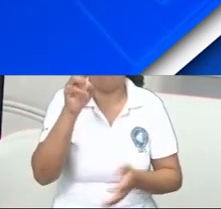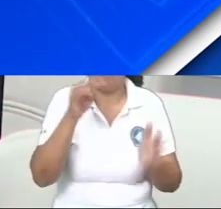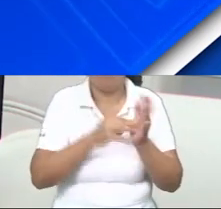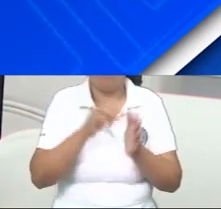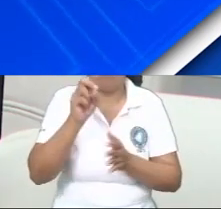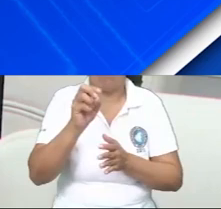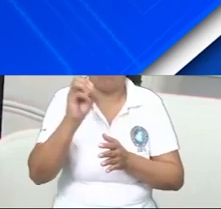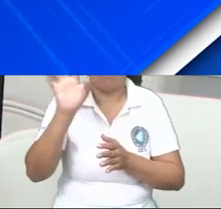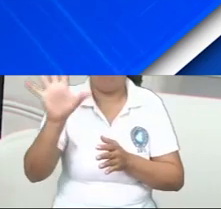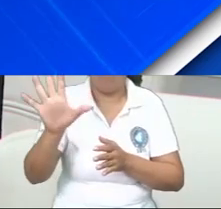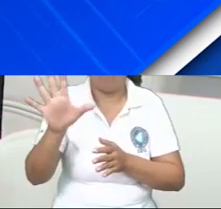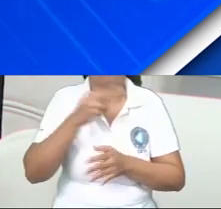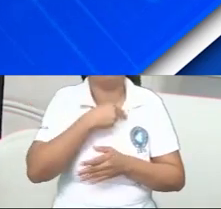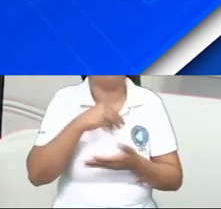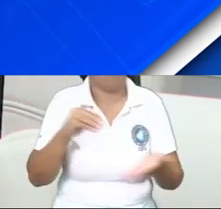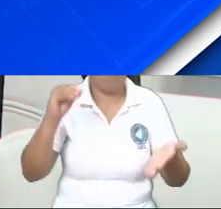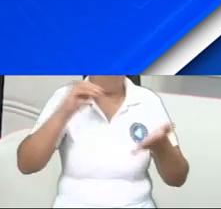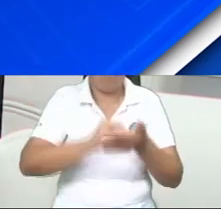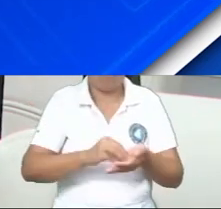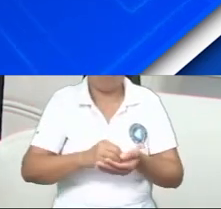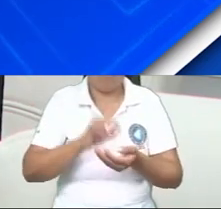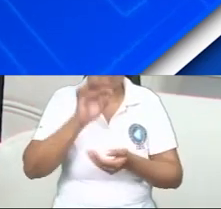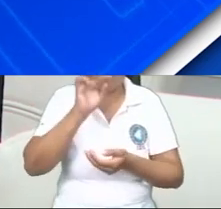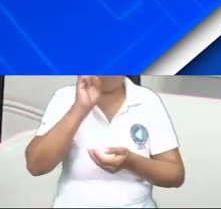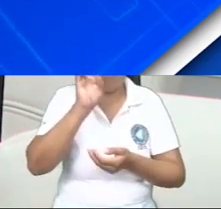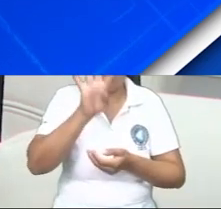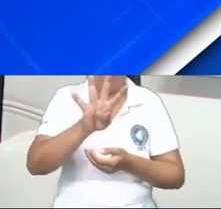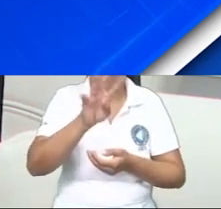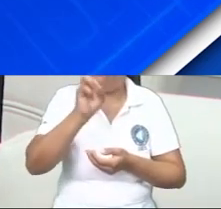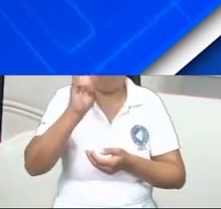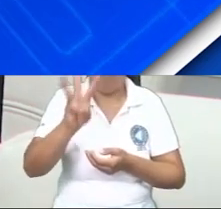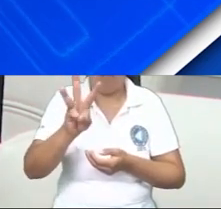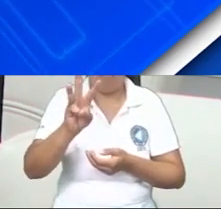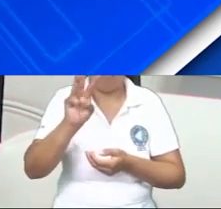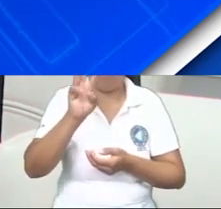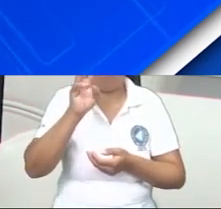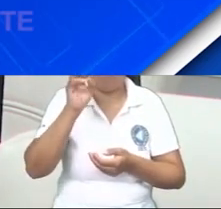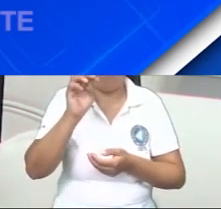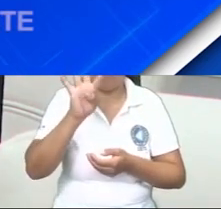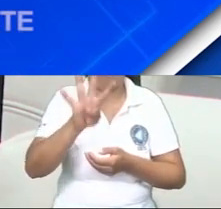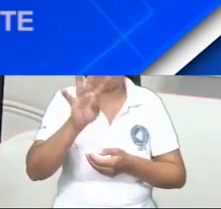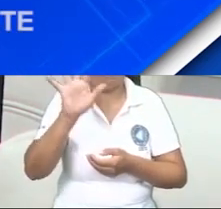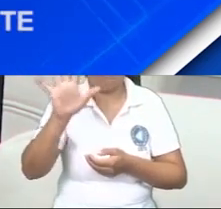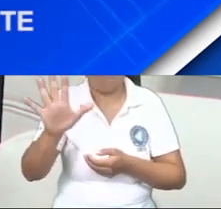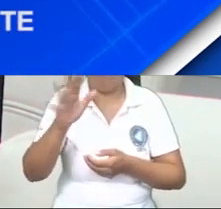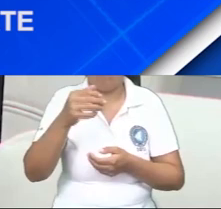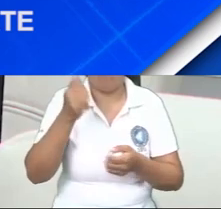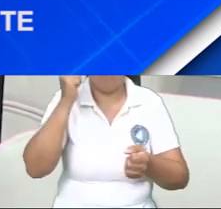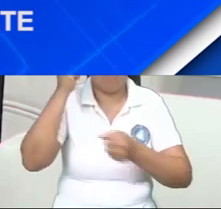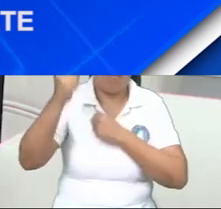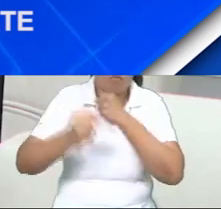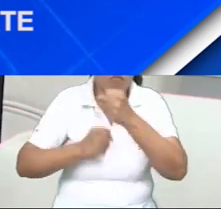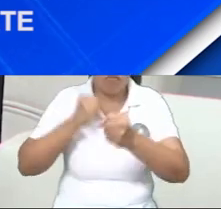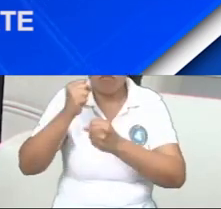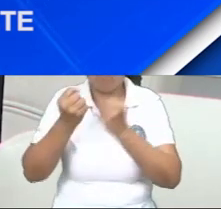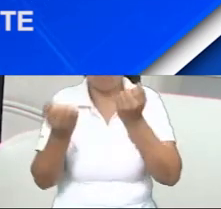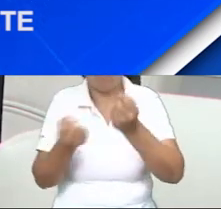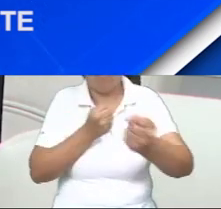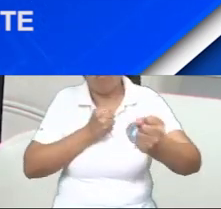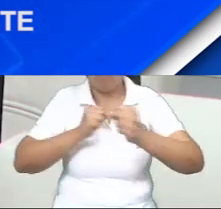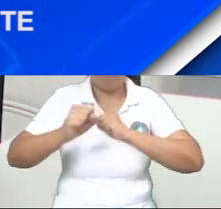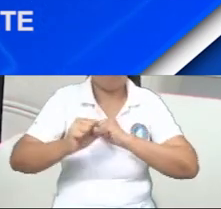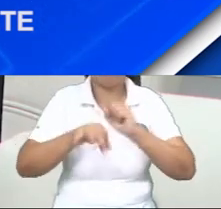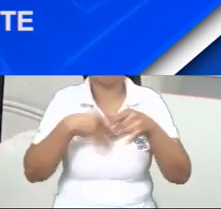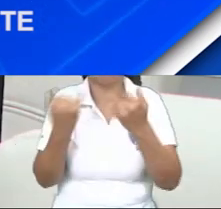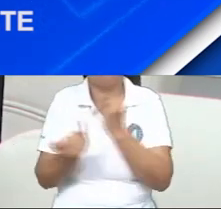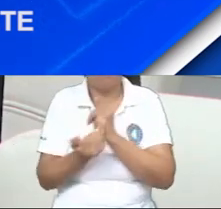3. Decreto Ejecutivo número 43-95, Reglamento del Boxeo Profesional.